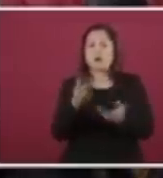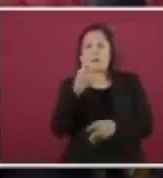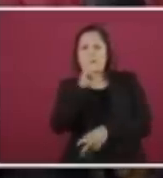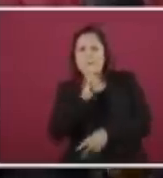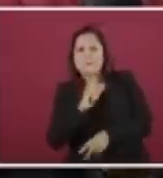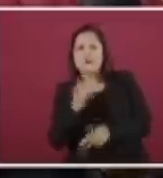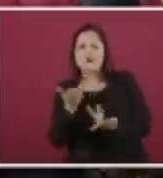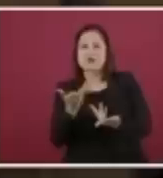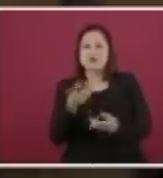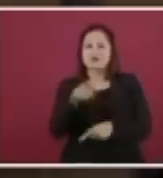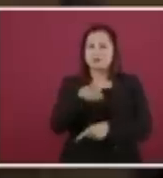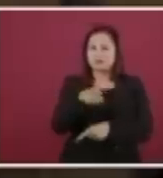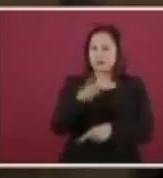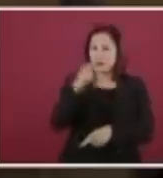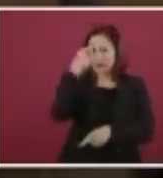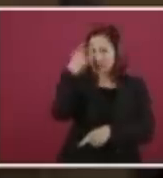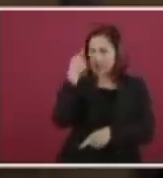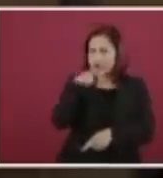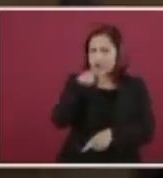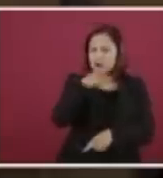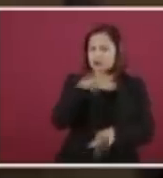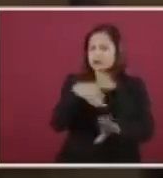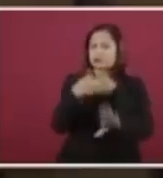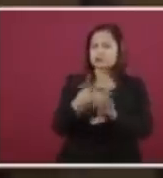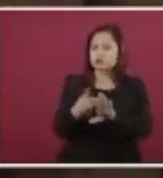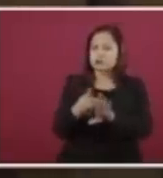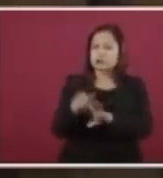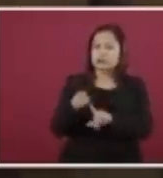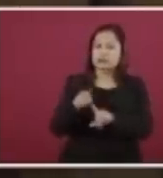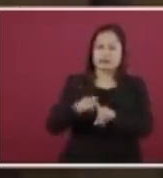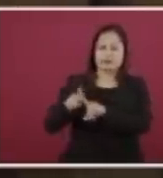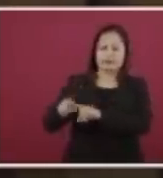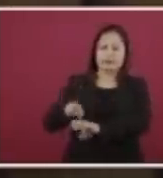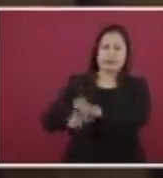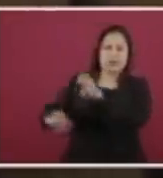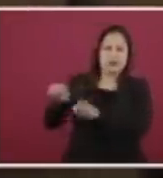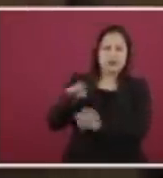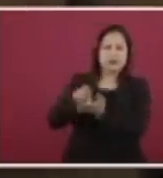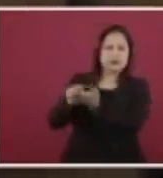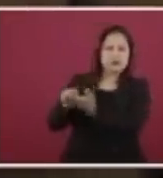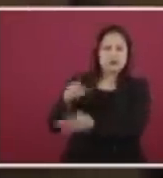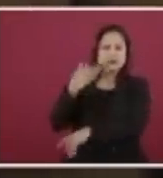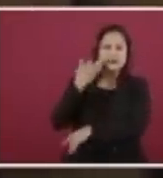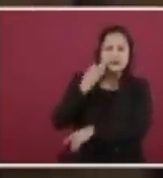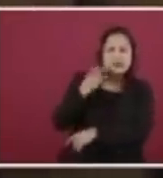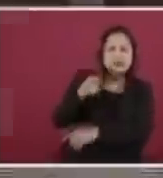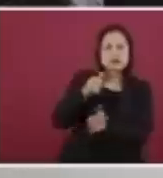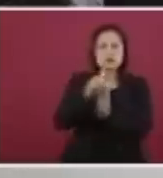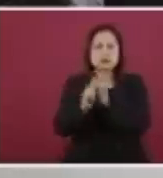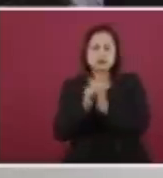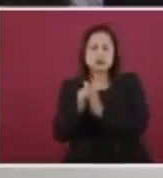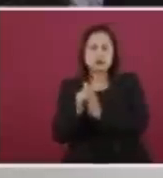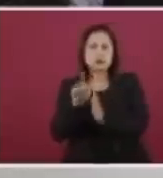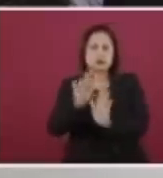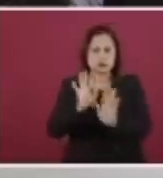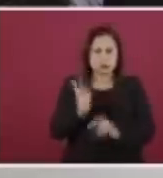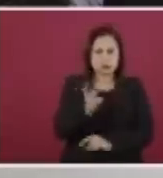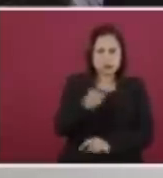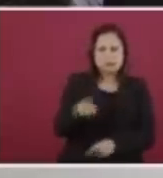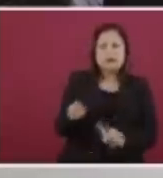se puede hacer con estas empresas de redes sociales, Twitter, Facebook, YouTube. Gracias.